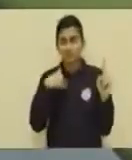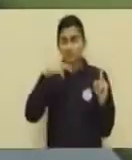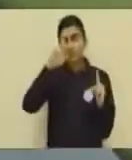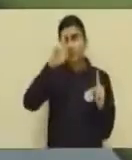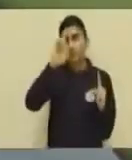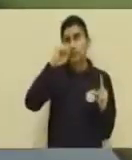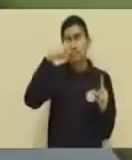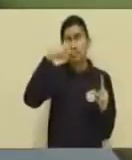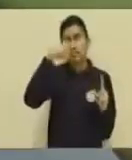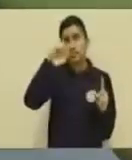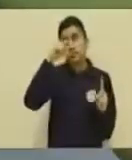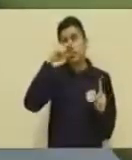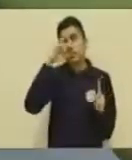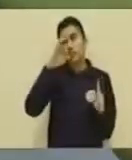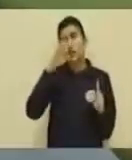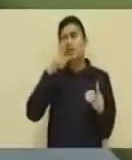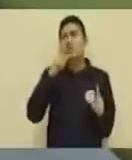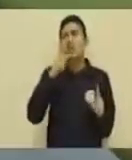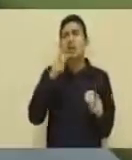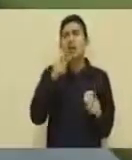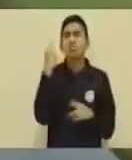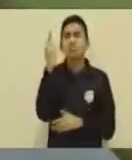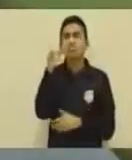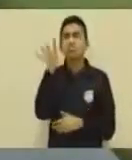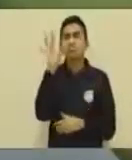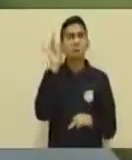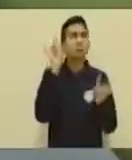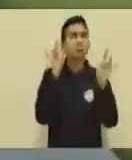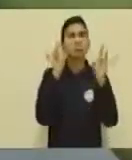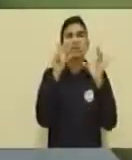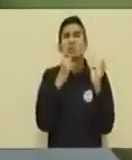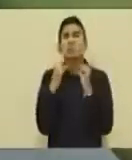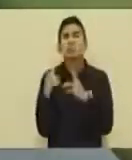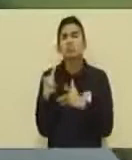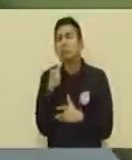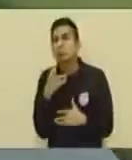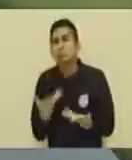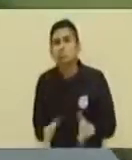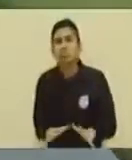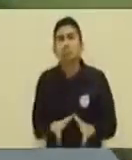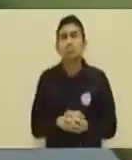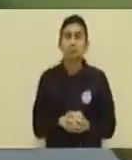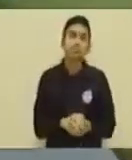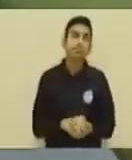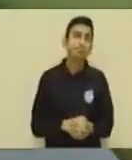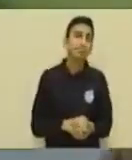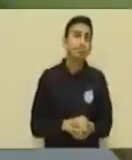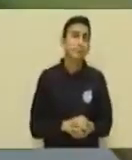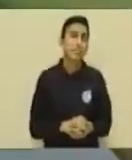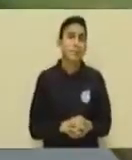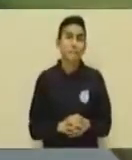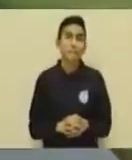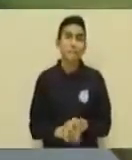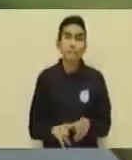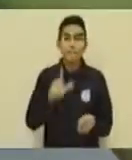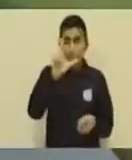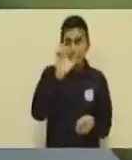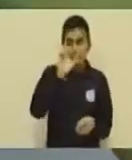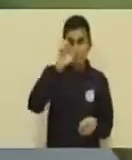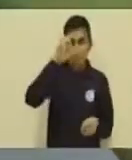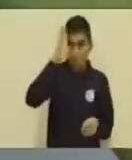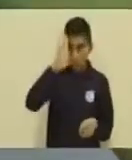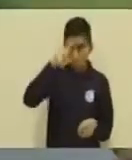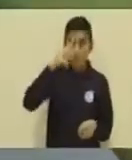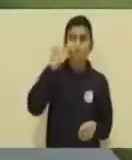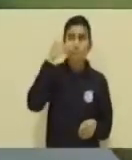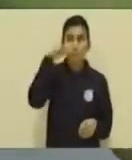mención respecto de quién es el precursor de esta estructura. Gilbert Lewis fue